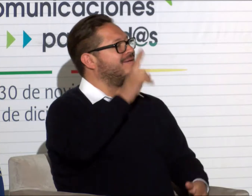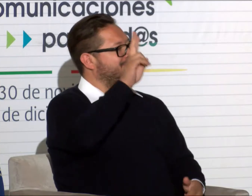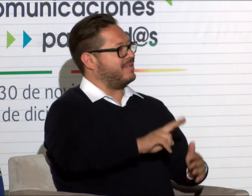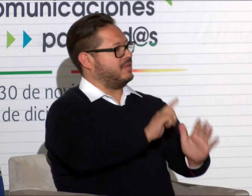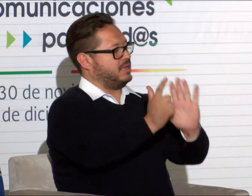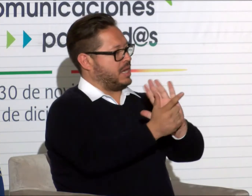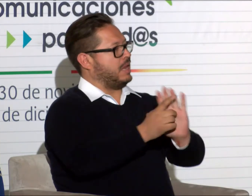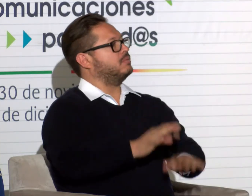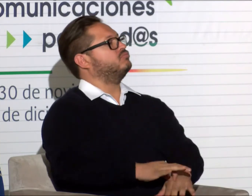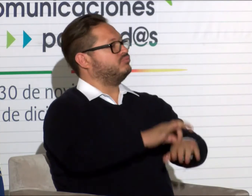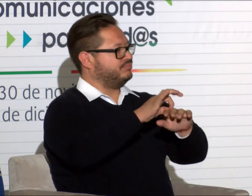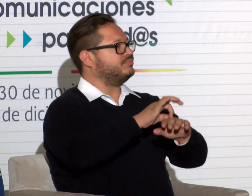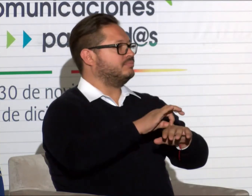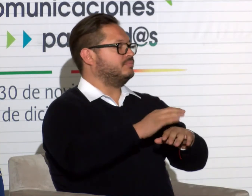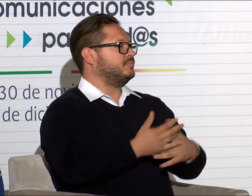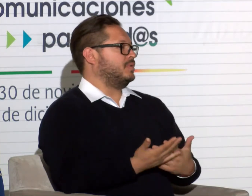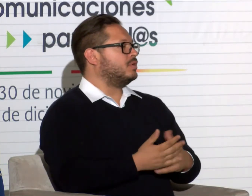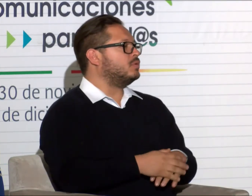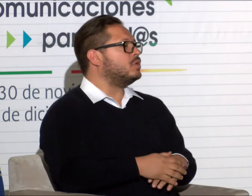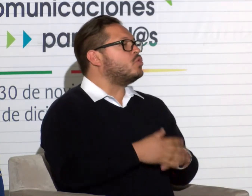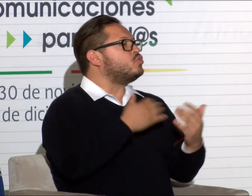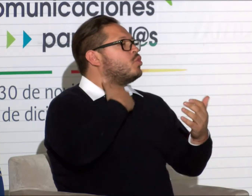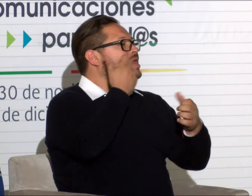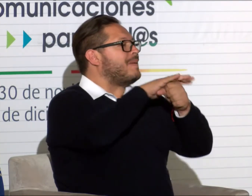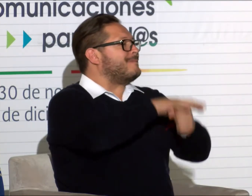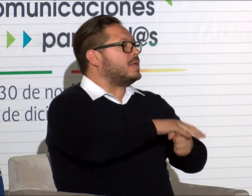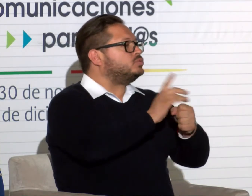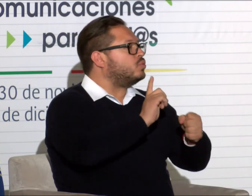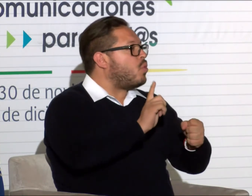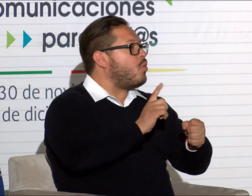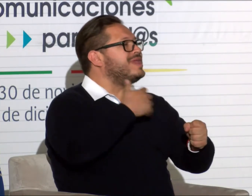que nosotros, por ejemplo, ¿no? Ustedes ya